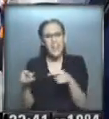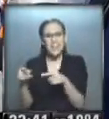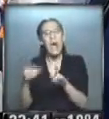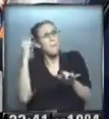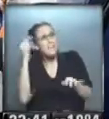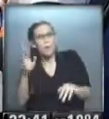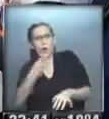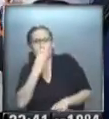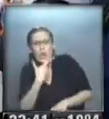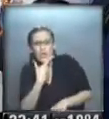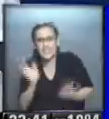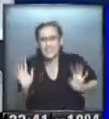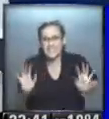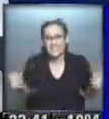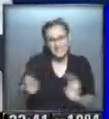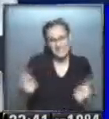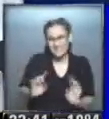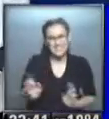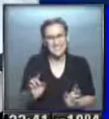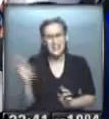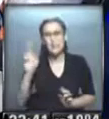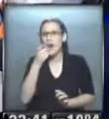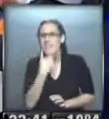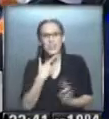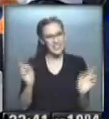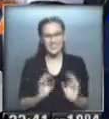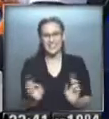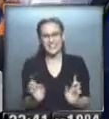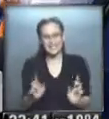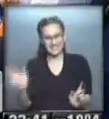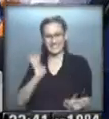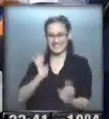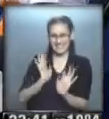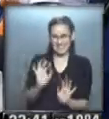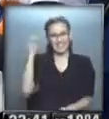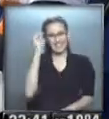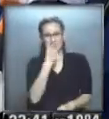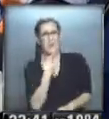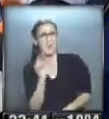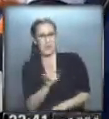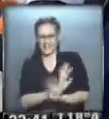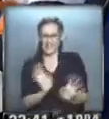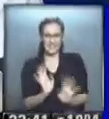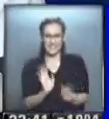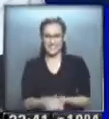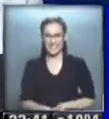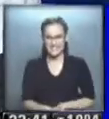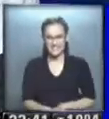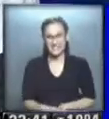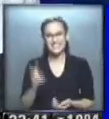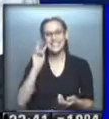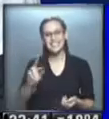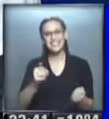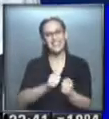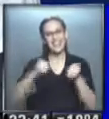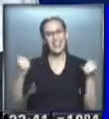mujeres con bigote. Yo, no, esto ya no, por las mujeres no está bien. Bueno, hoy veía... vamos a ir a parar? Me asustó. Hoy veía en un diario británico que